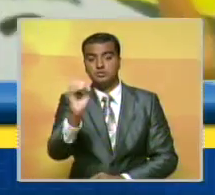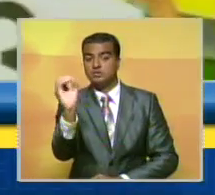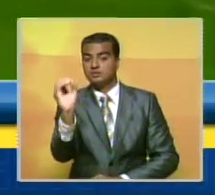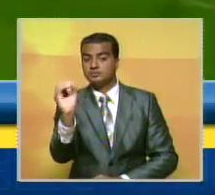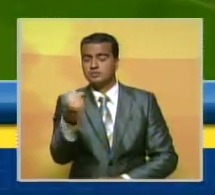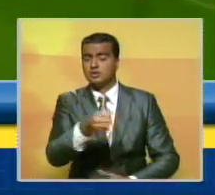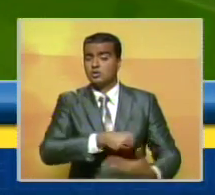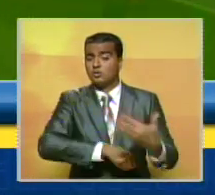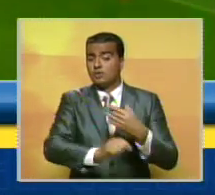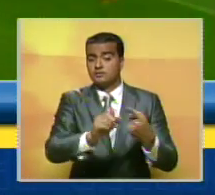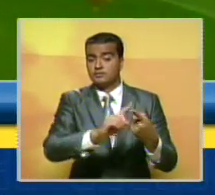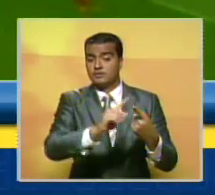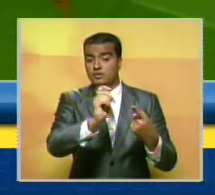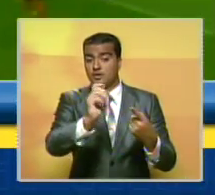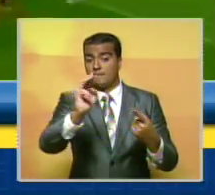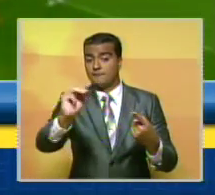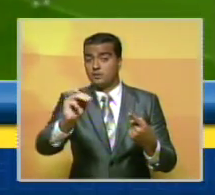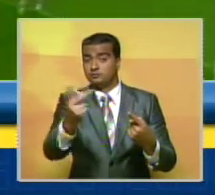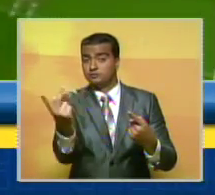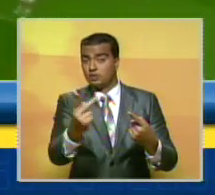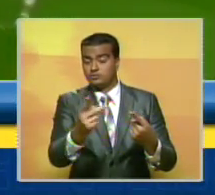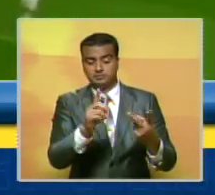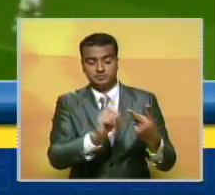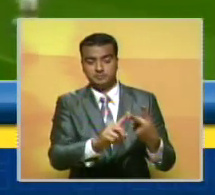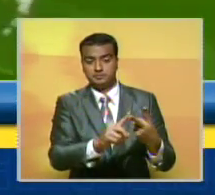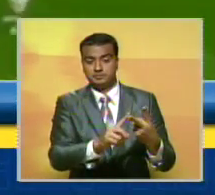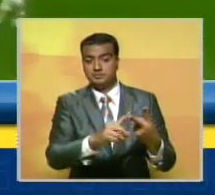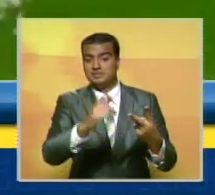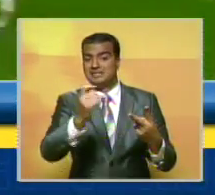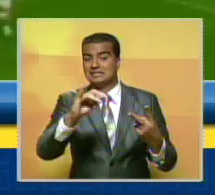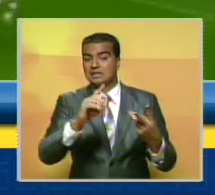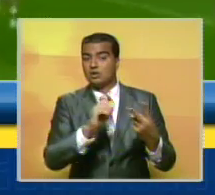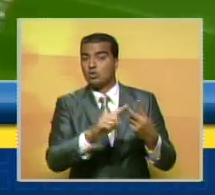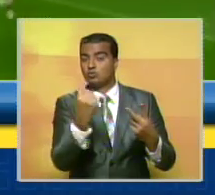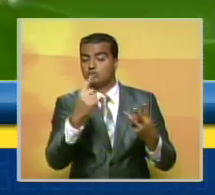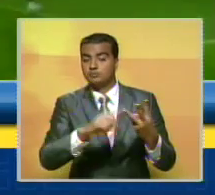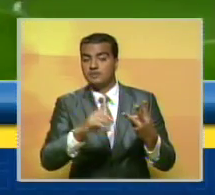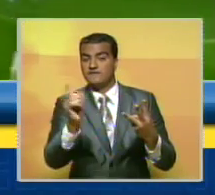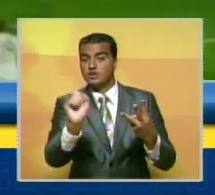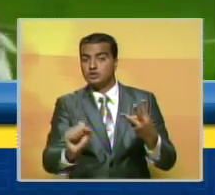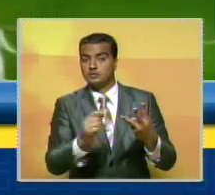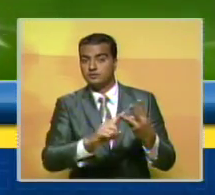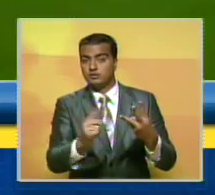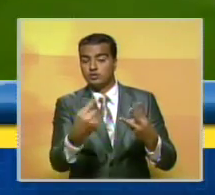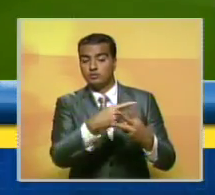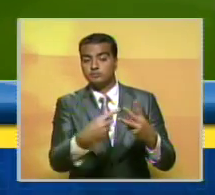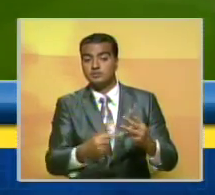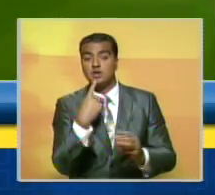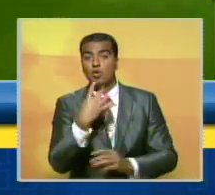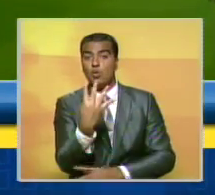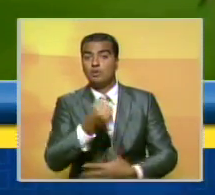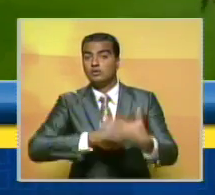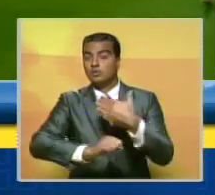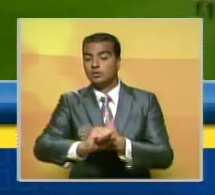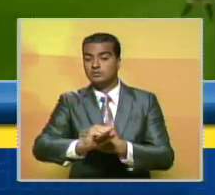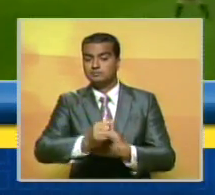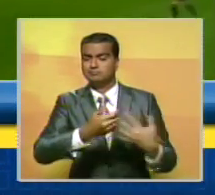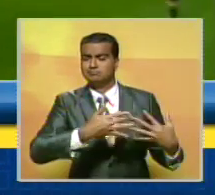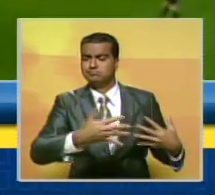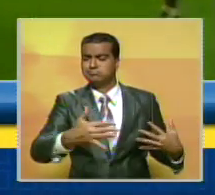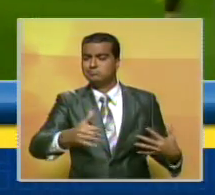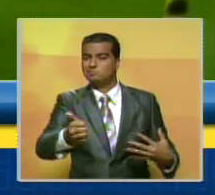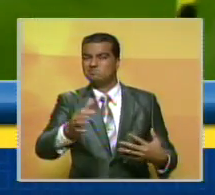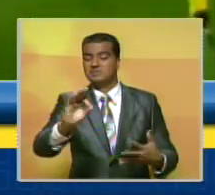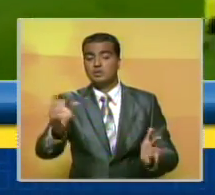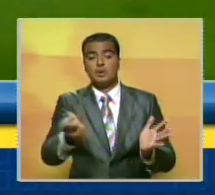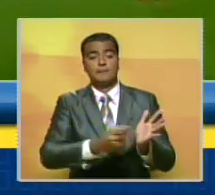Los tantos fueron obra de Thomas Müller en par de ocasiones, de Thiago y de Masucic. Así, el conjunto de Joseph el Pep Guardiola extendió a 19 los puntos de